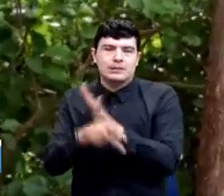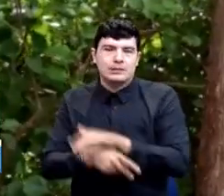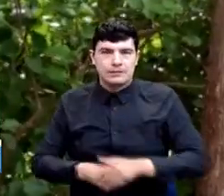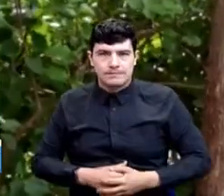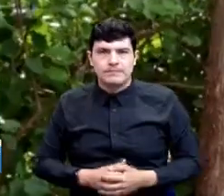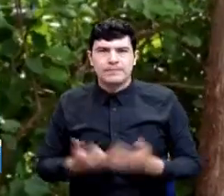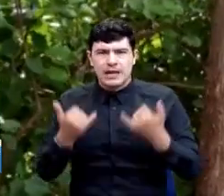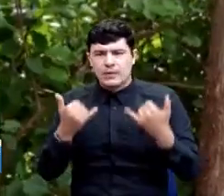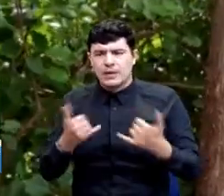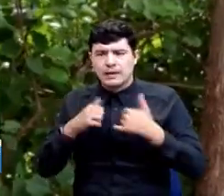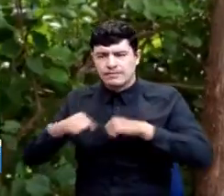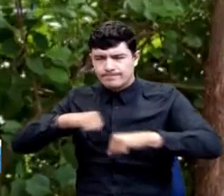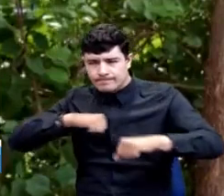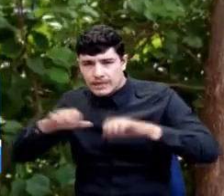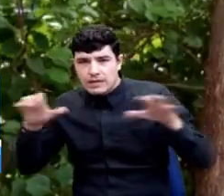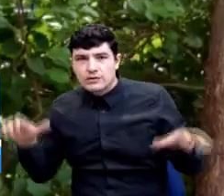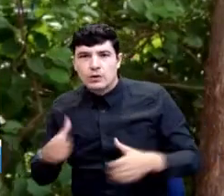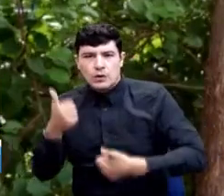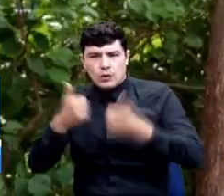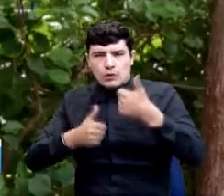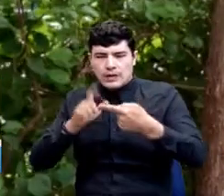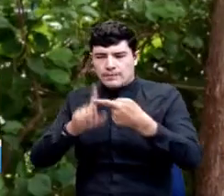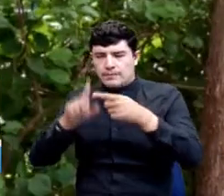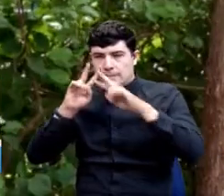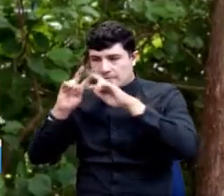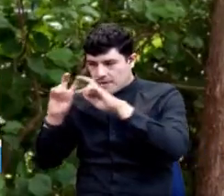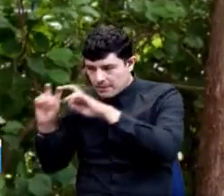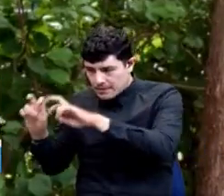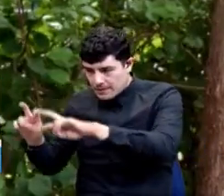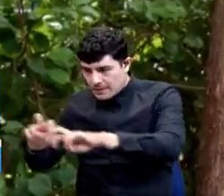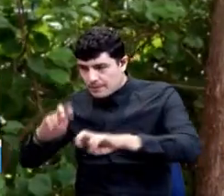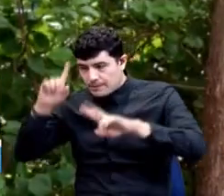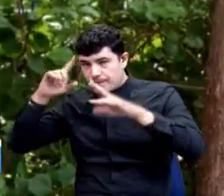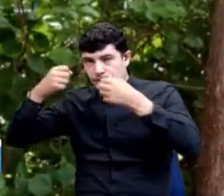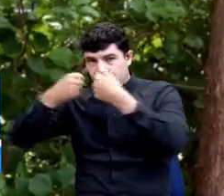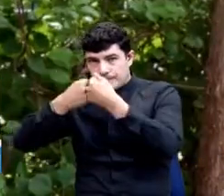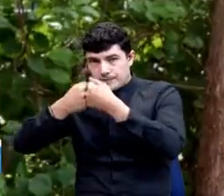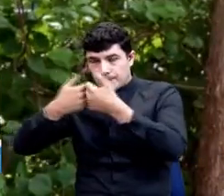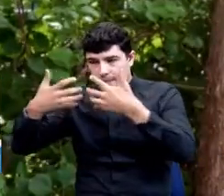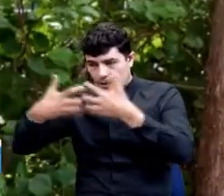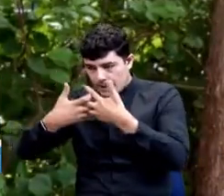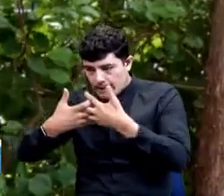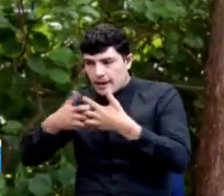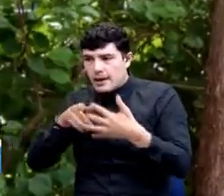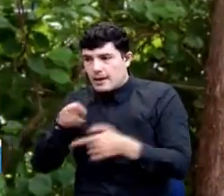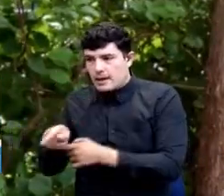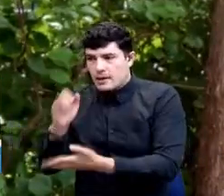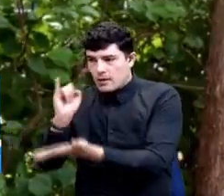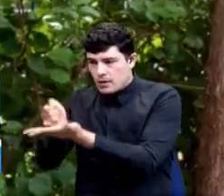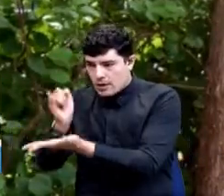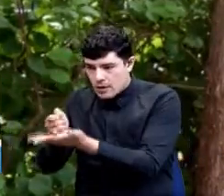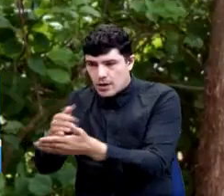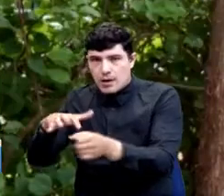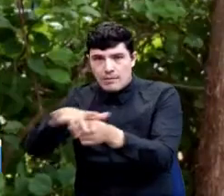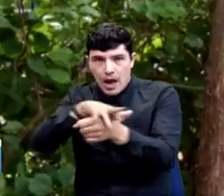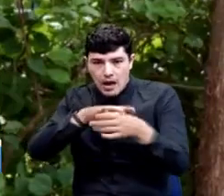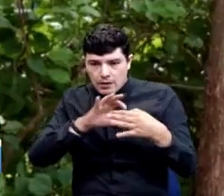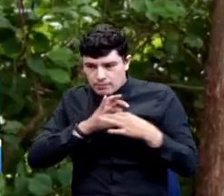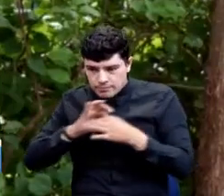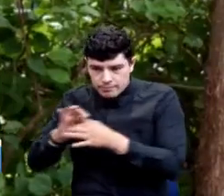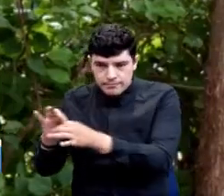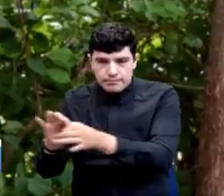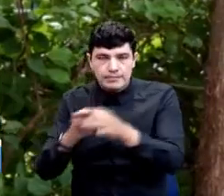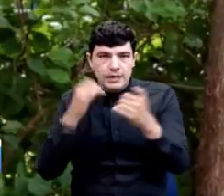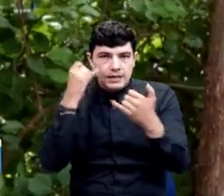procesos investigativos articularnos mucho más con las con las juntas de acción comunal y con los barrios en la identificación